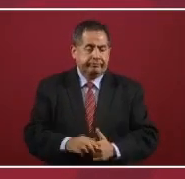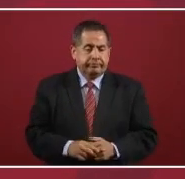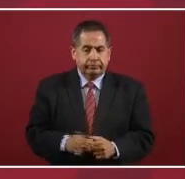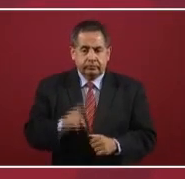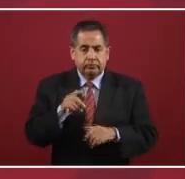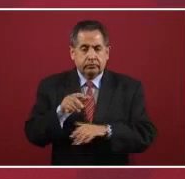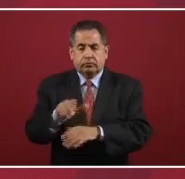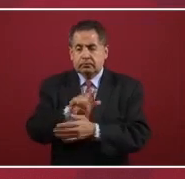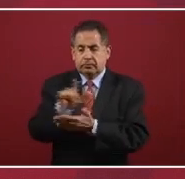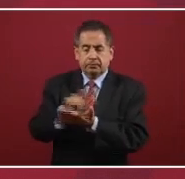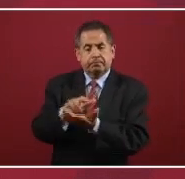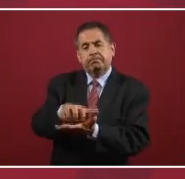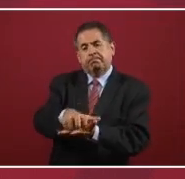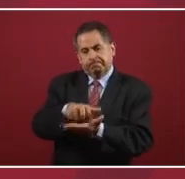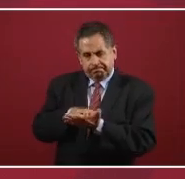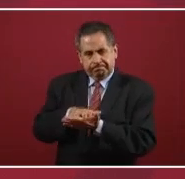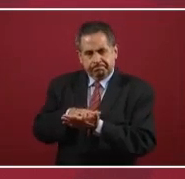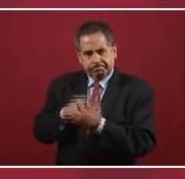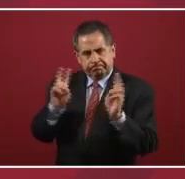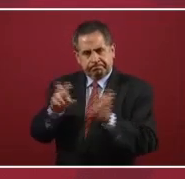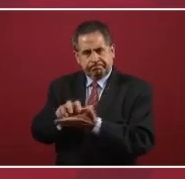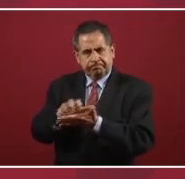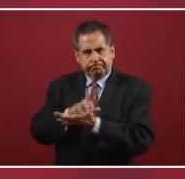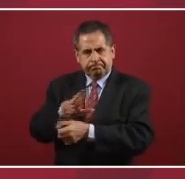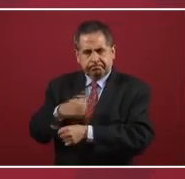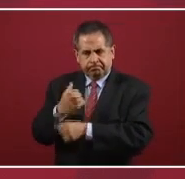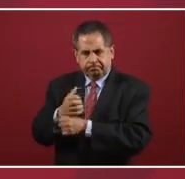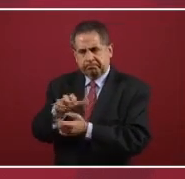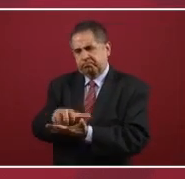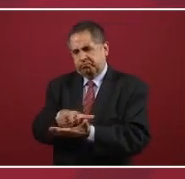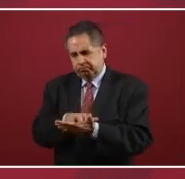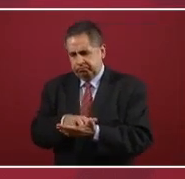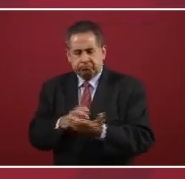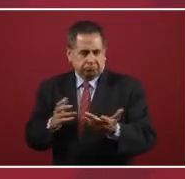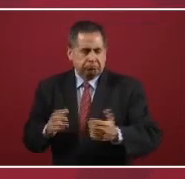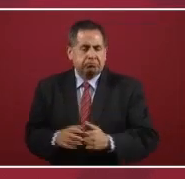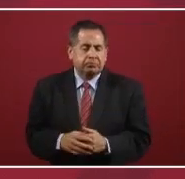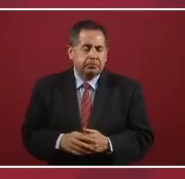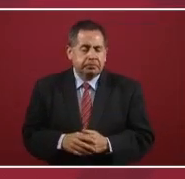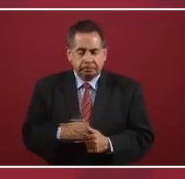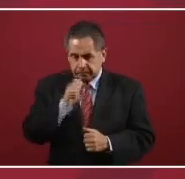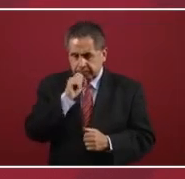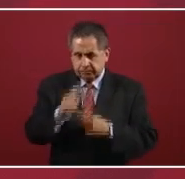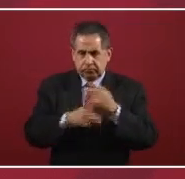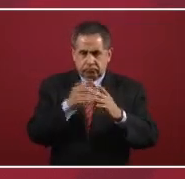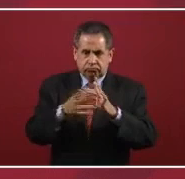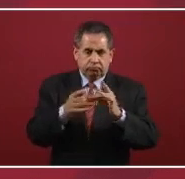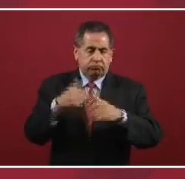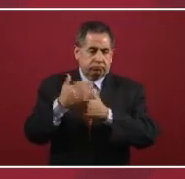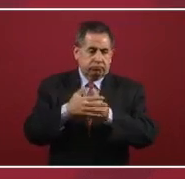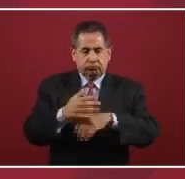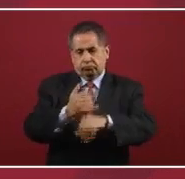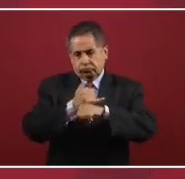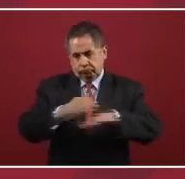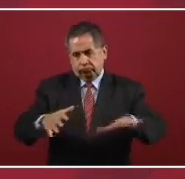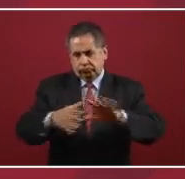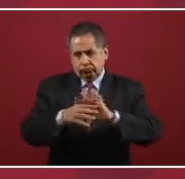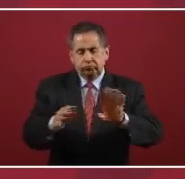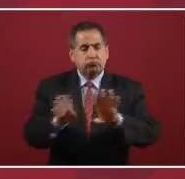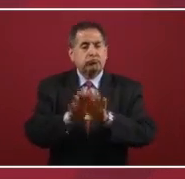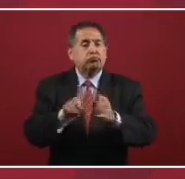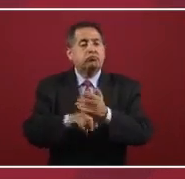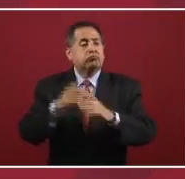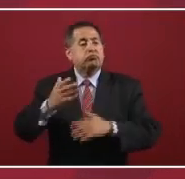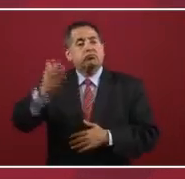de austeridad republicana. Y les vamos a presentar en su momento un informe de cómo estaba